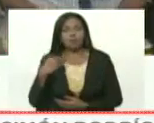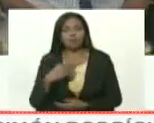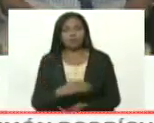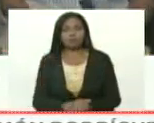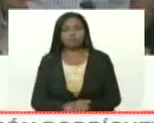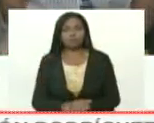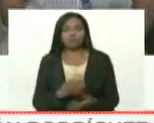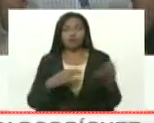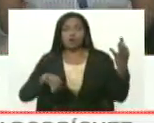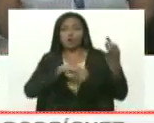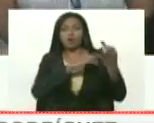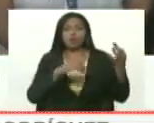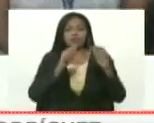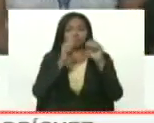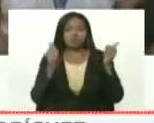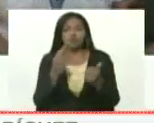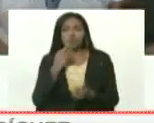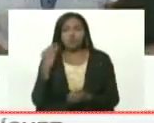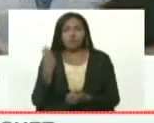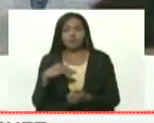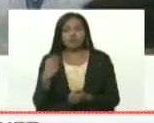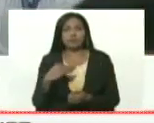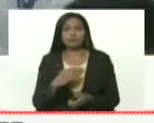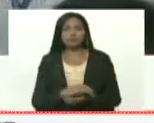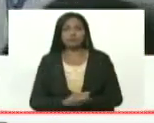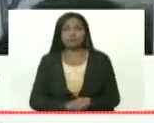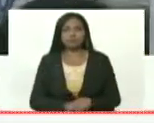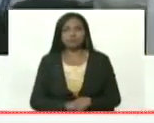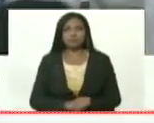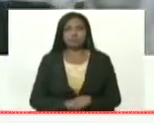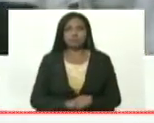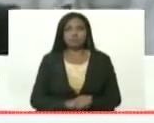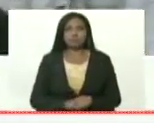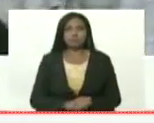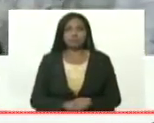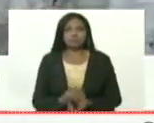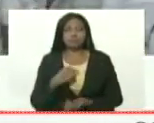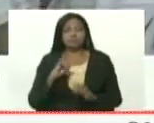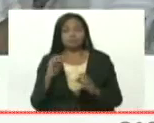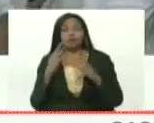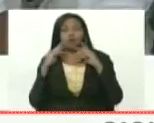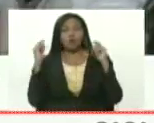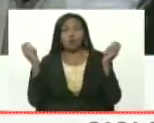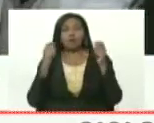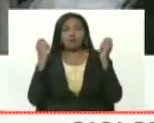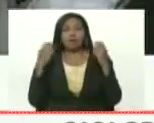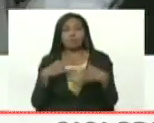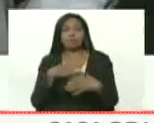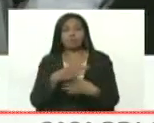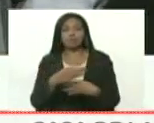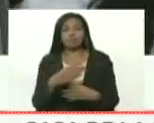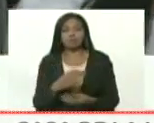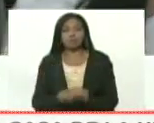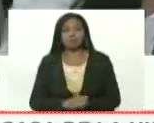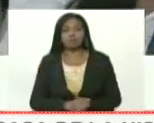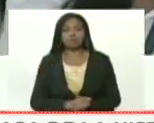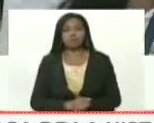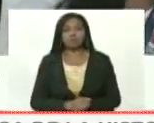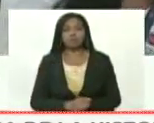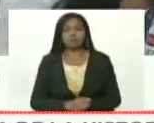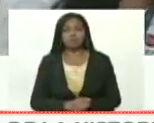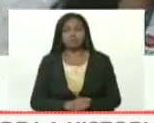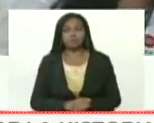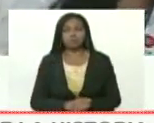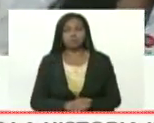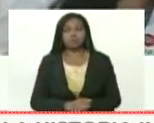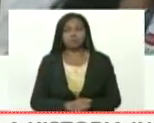la Orquesta Sinfónica Juvenil. Aquí estamos en esta jornada tan interesante, de verdad. Cuando uno